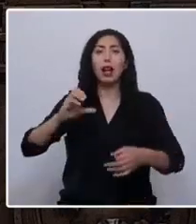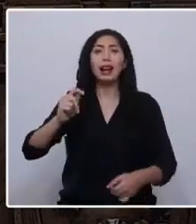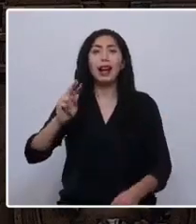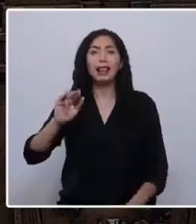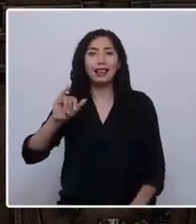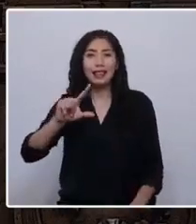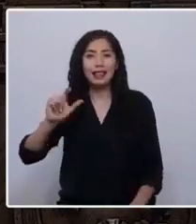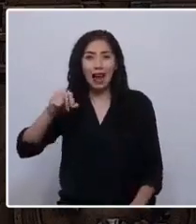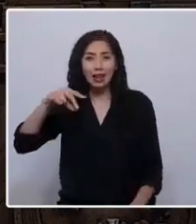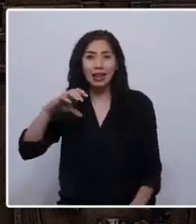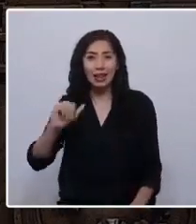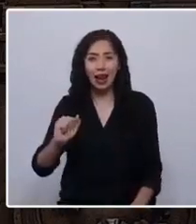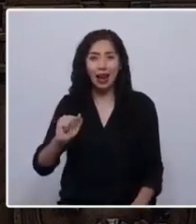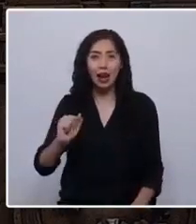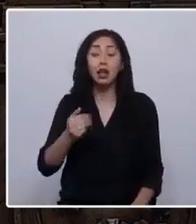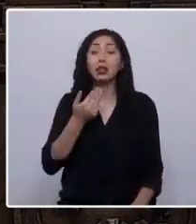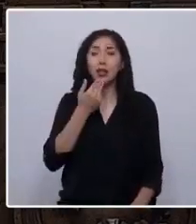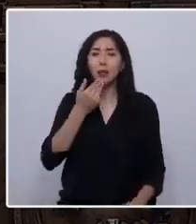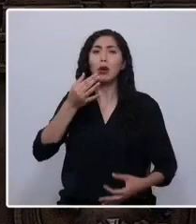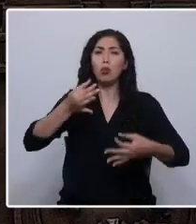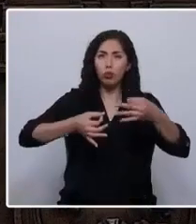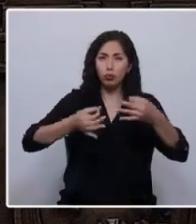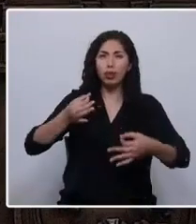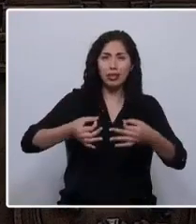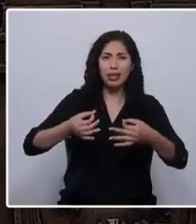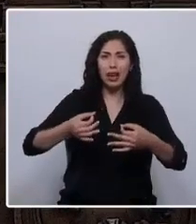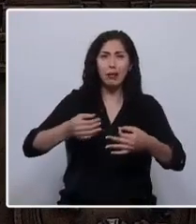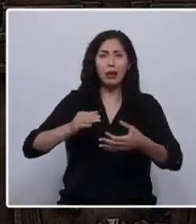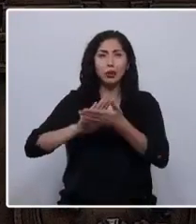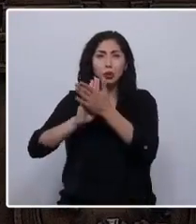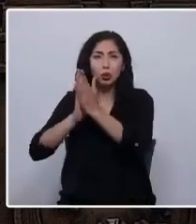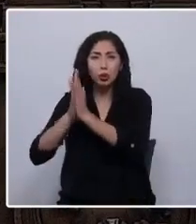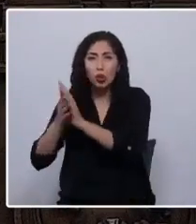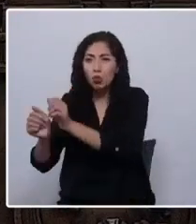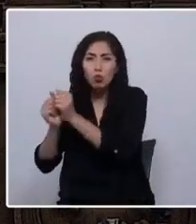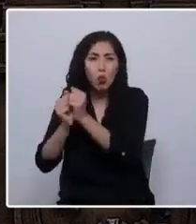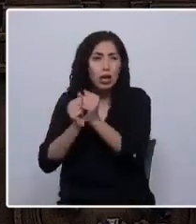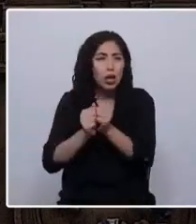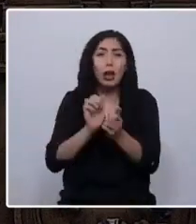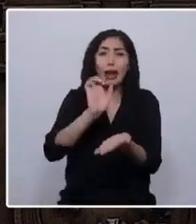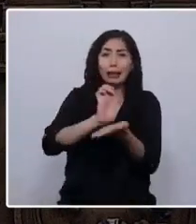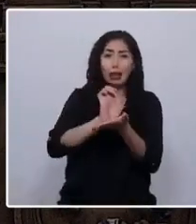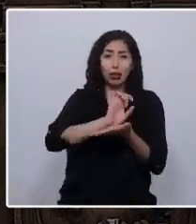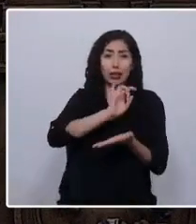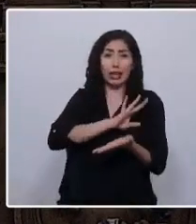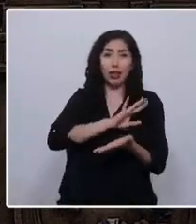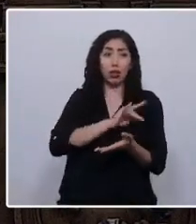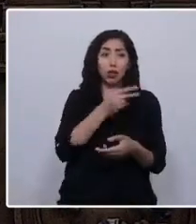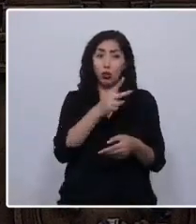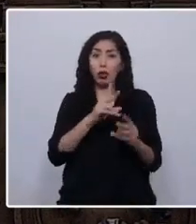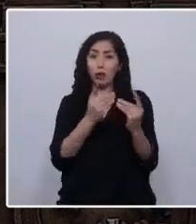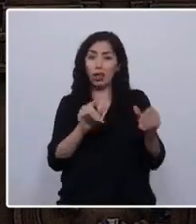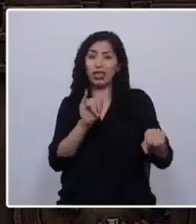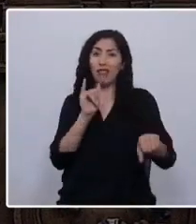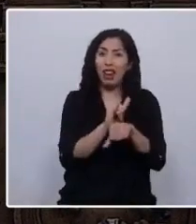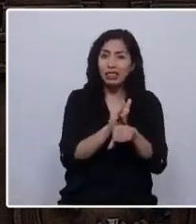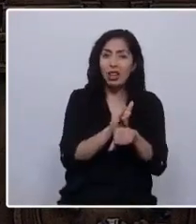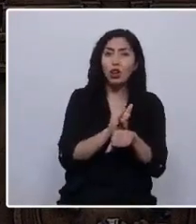Catrillanca. Justicia para los Pulamien que el Estado chileno y su pseudodemocracia nos arrebató.